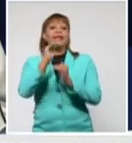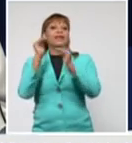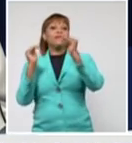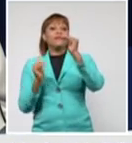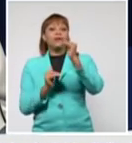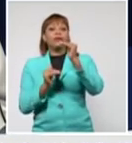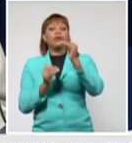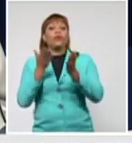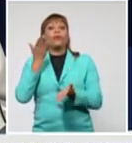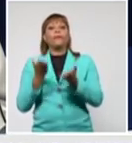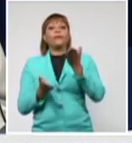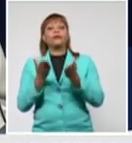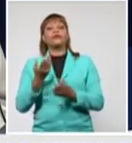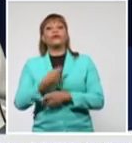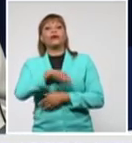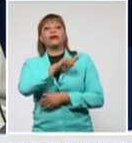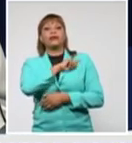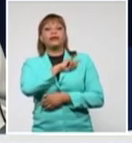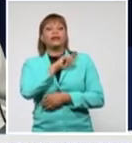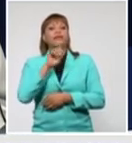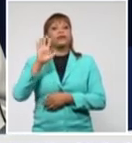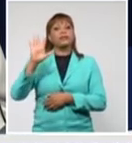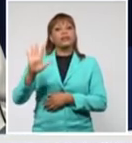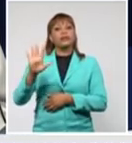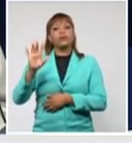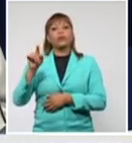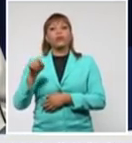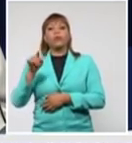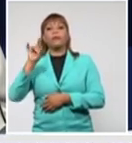tuvimos ayer, que fue de 5,28.